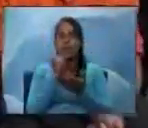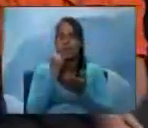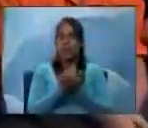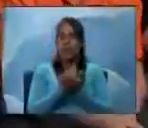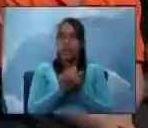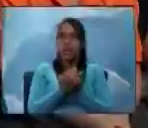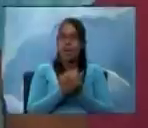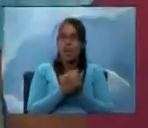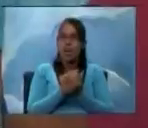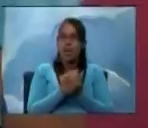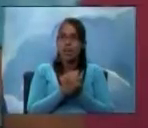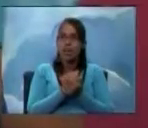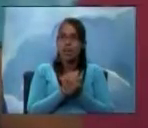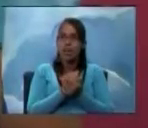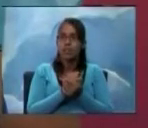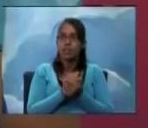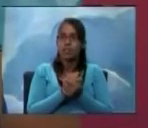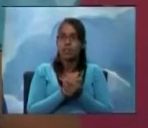Juanita.